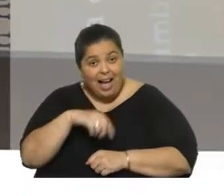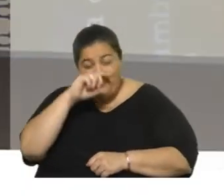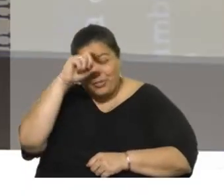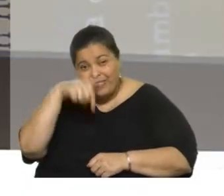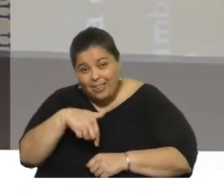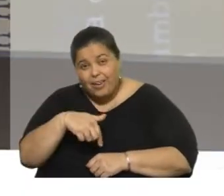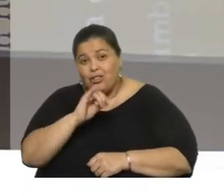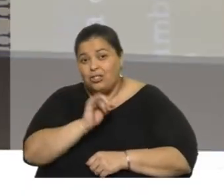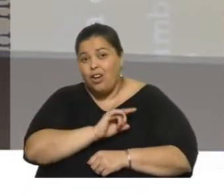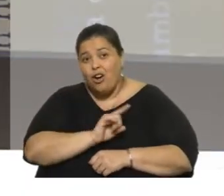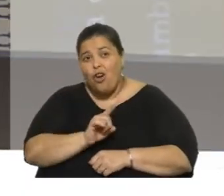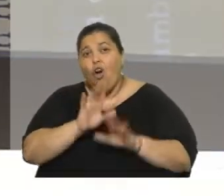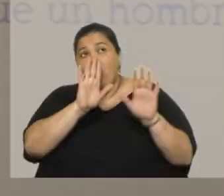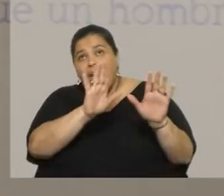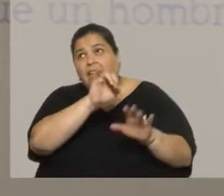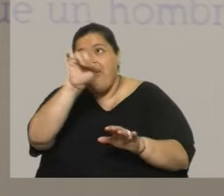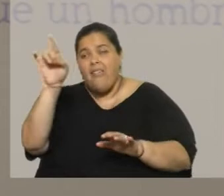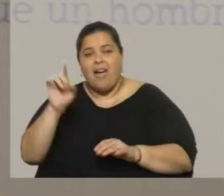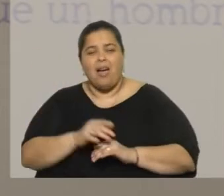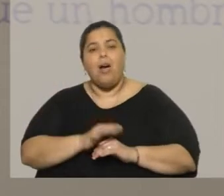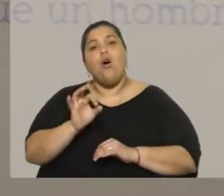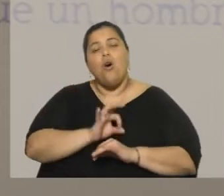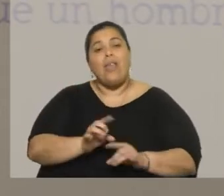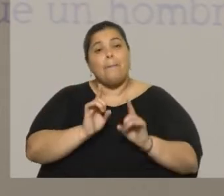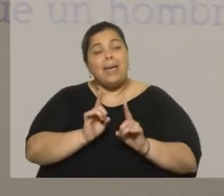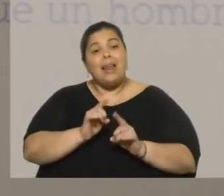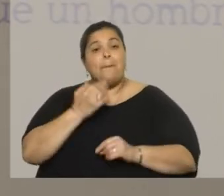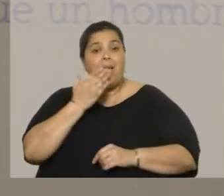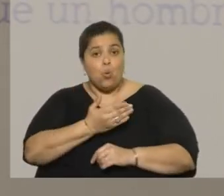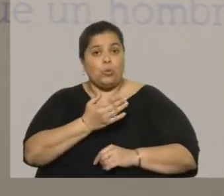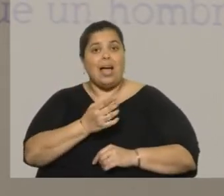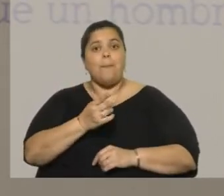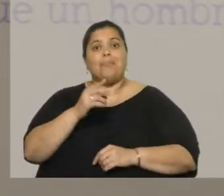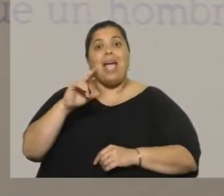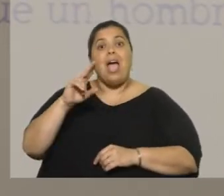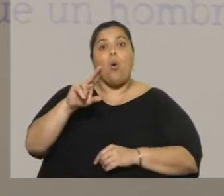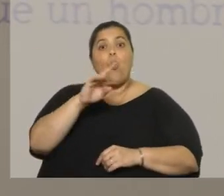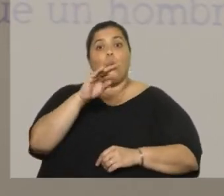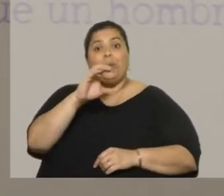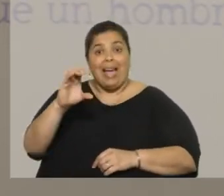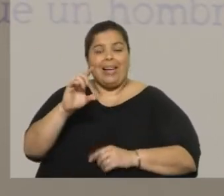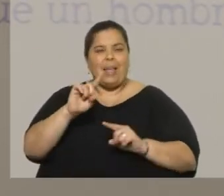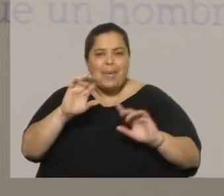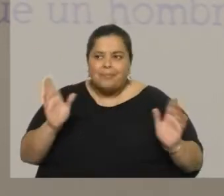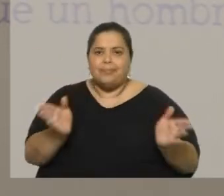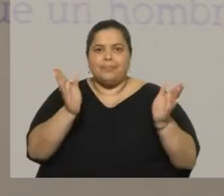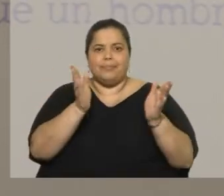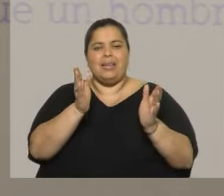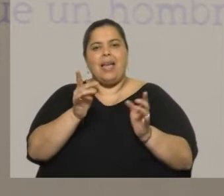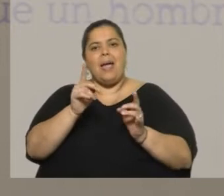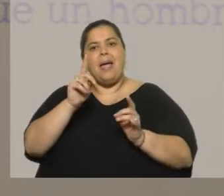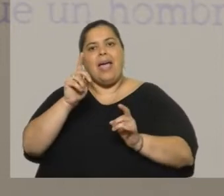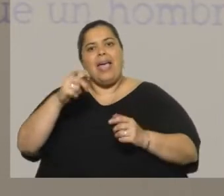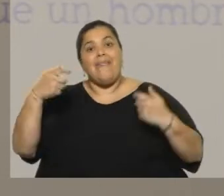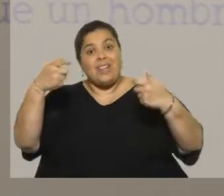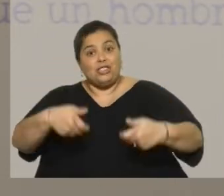Estramín, y después lo otro también es si la UTEC empuja a las inversiones a salir de Montevideo e ir a los lugares en donde se